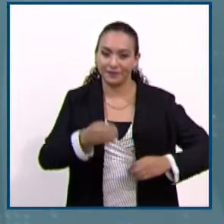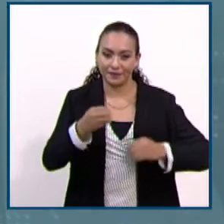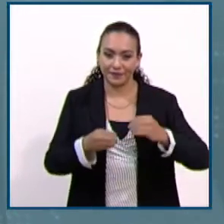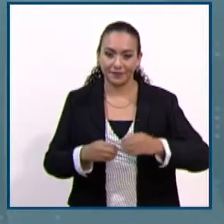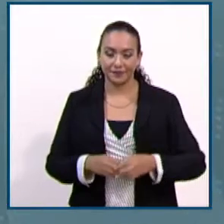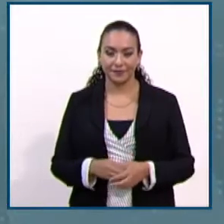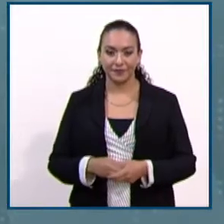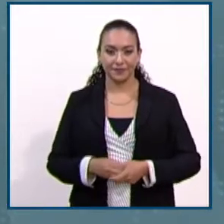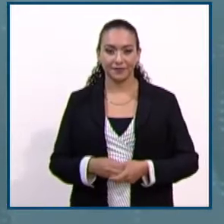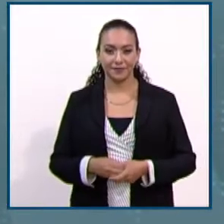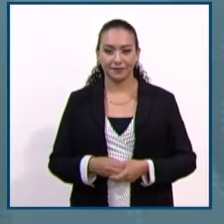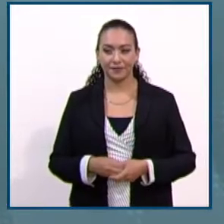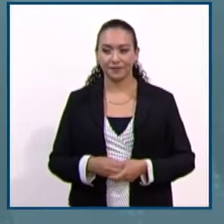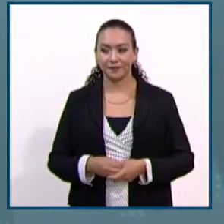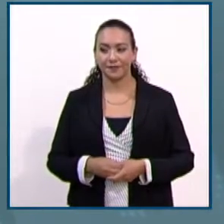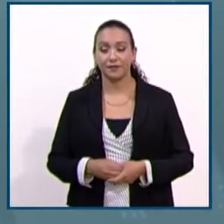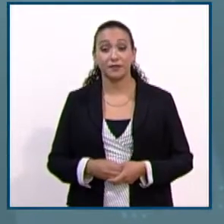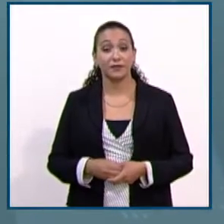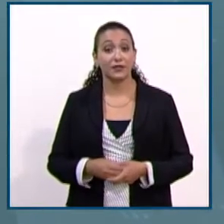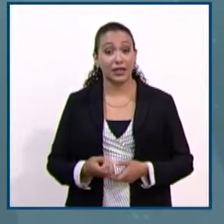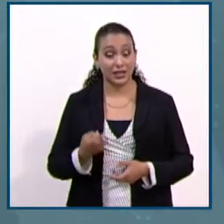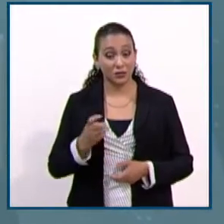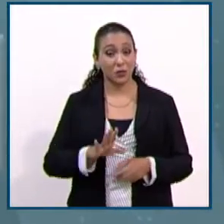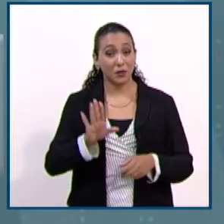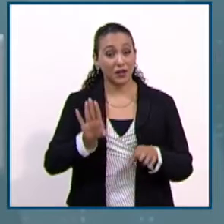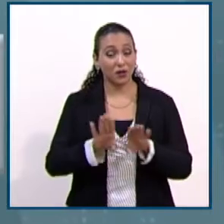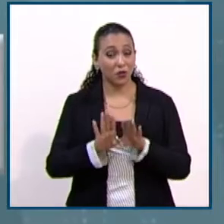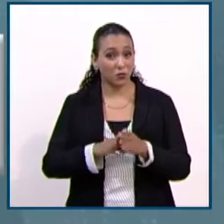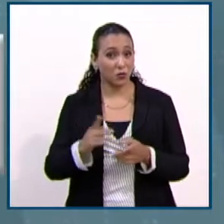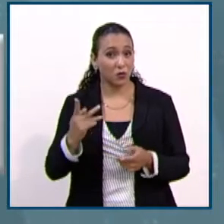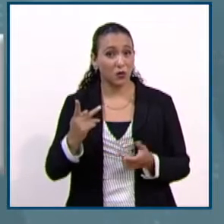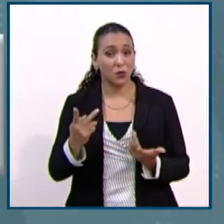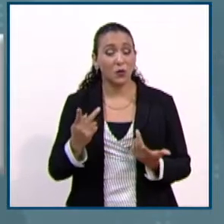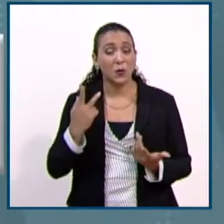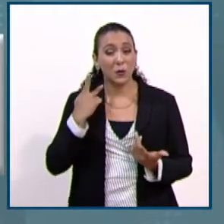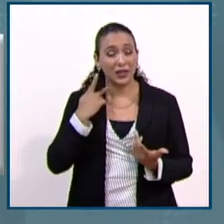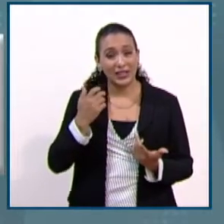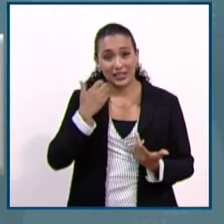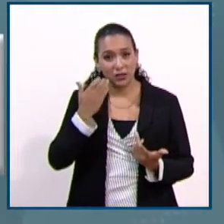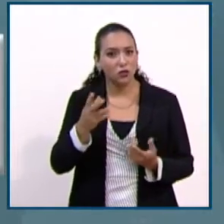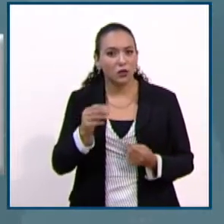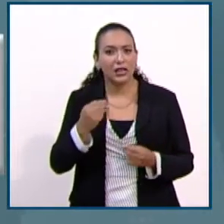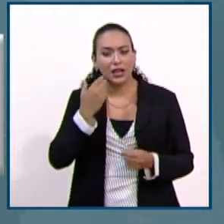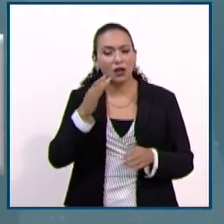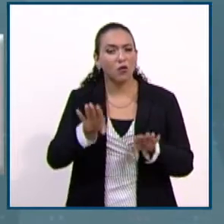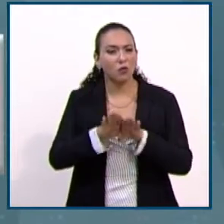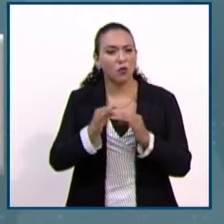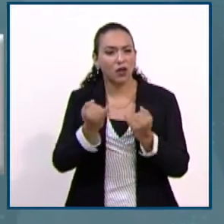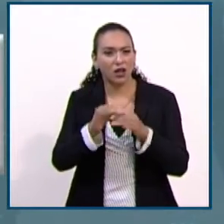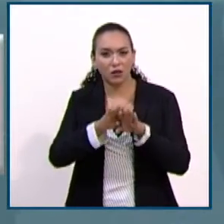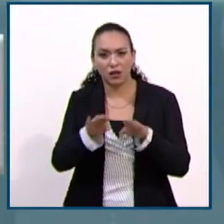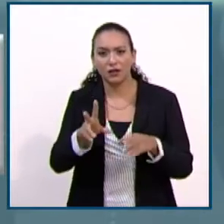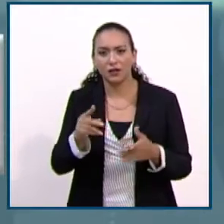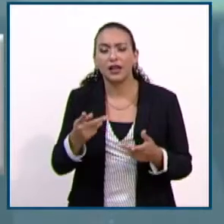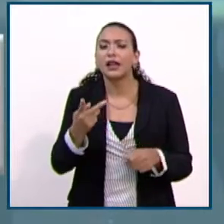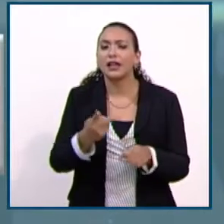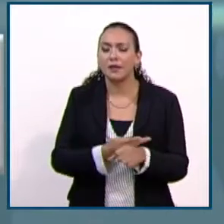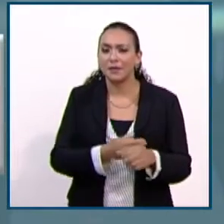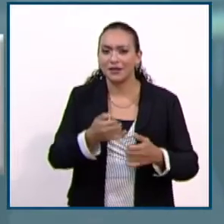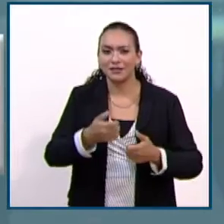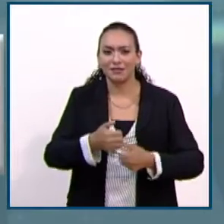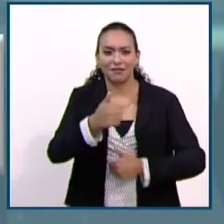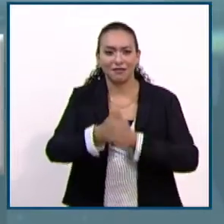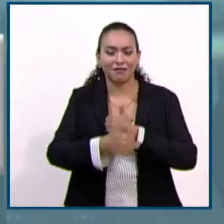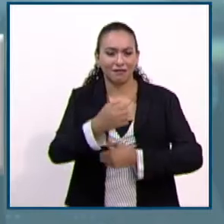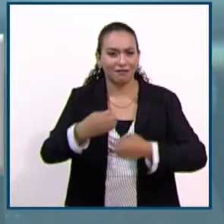Federación. Se estaría politizando la justicia y se dejaría fuera la carrera judicial.